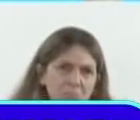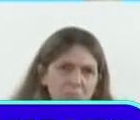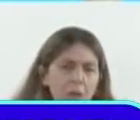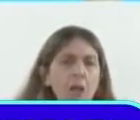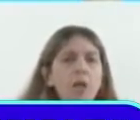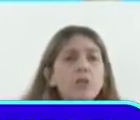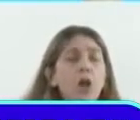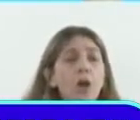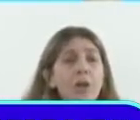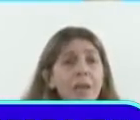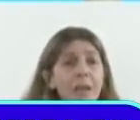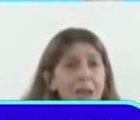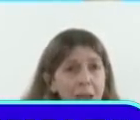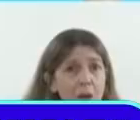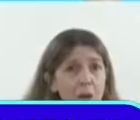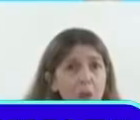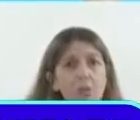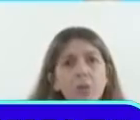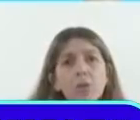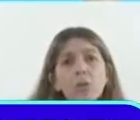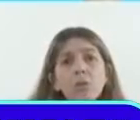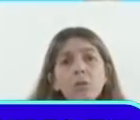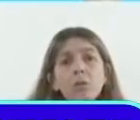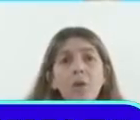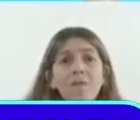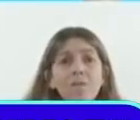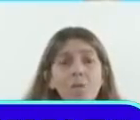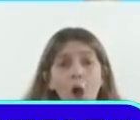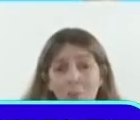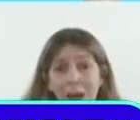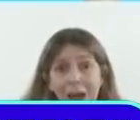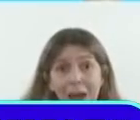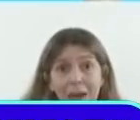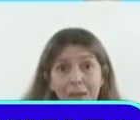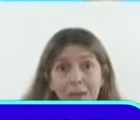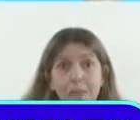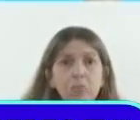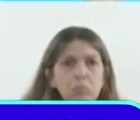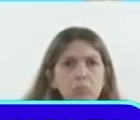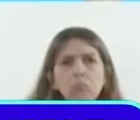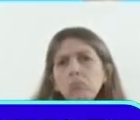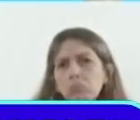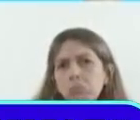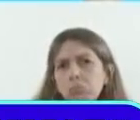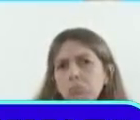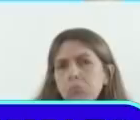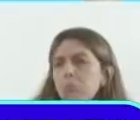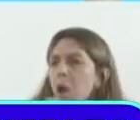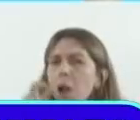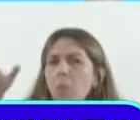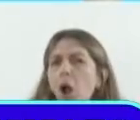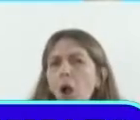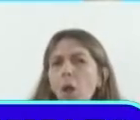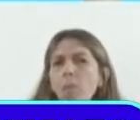Y lo que sí quisiera es tener una oposición donde pueda hablar con el que gobierna de la oposición